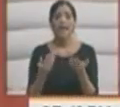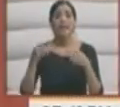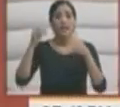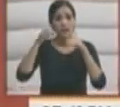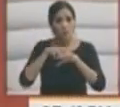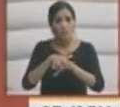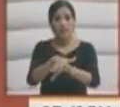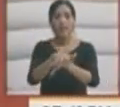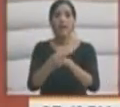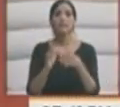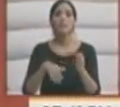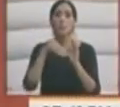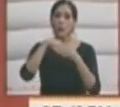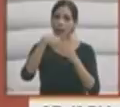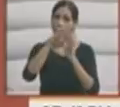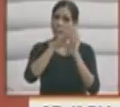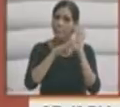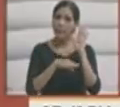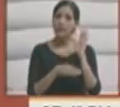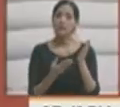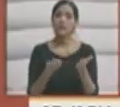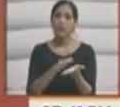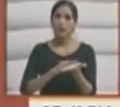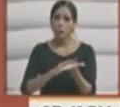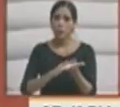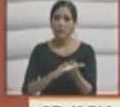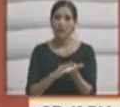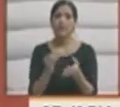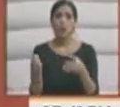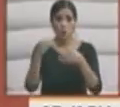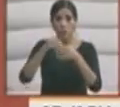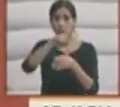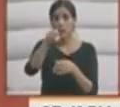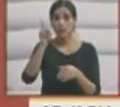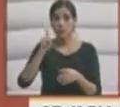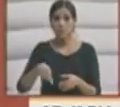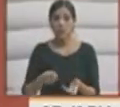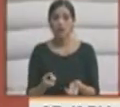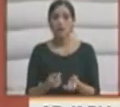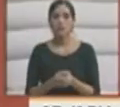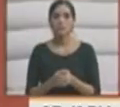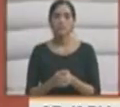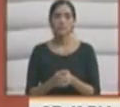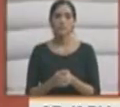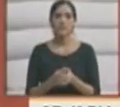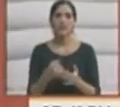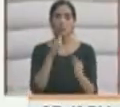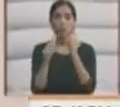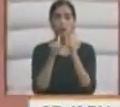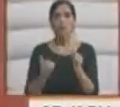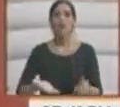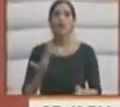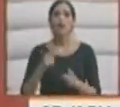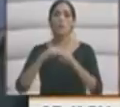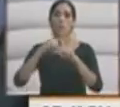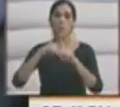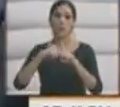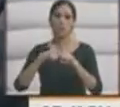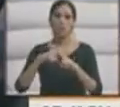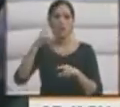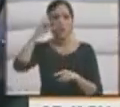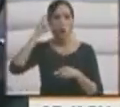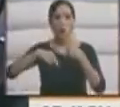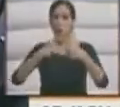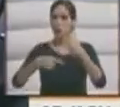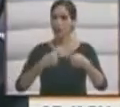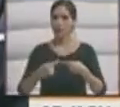que los incluye a ustedes también, y del cual se están ya notando noticias positivas a diario. El